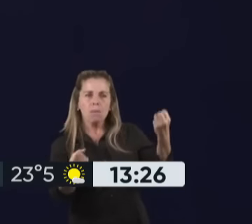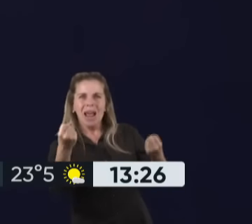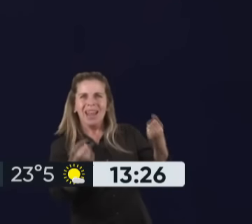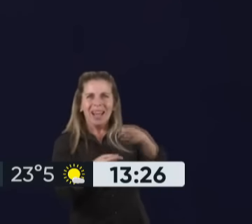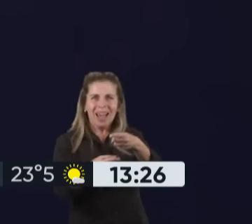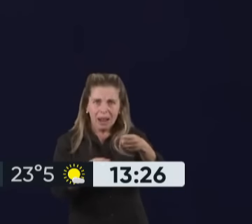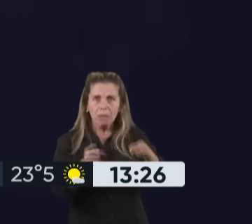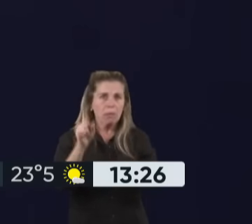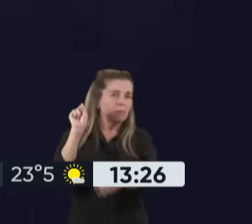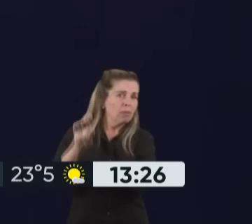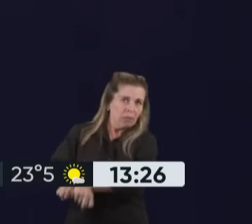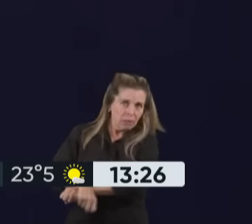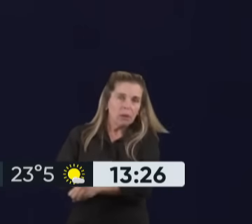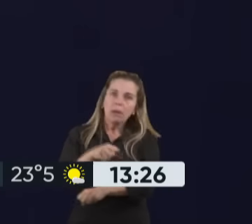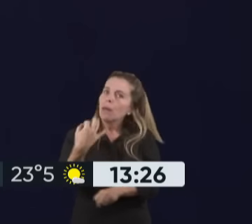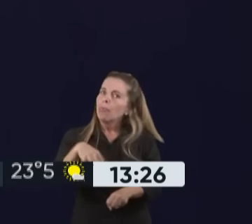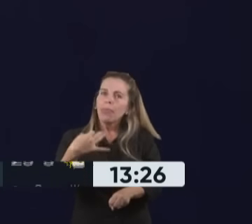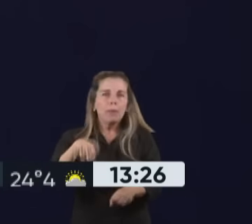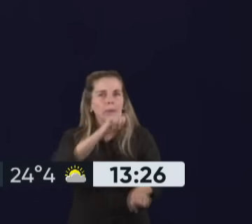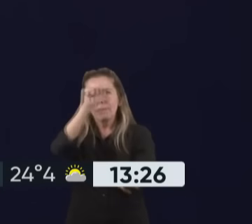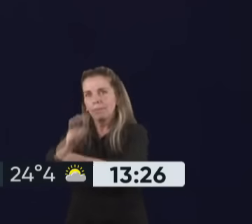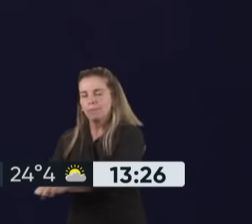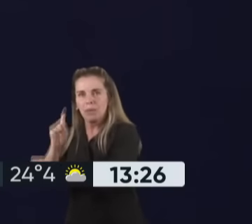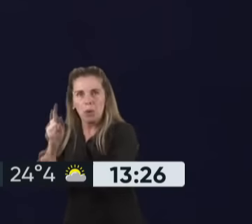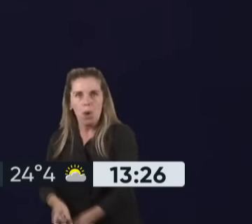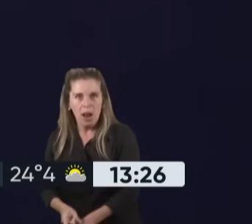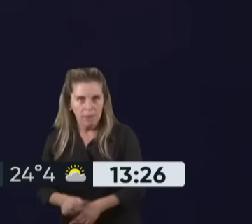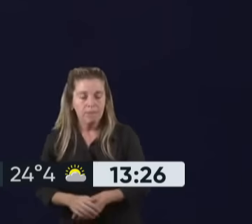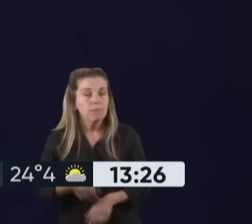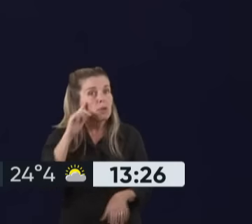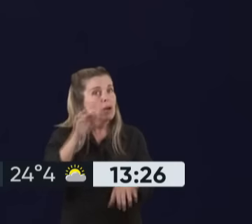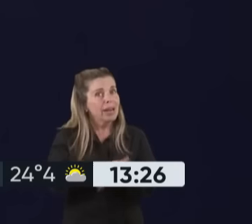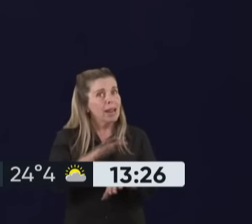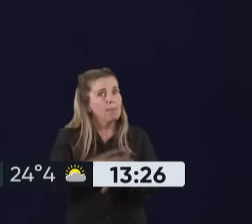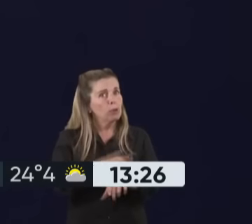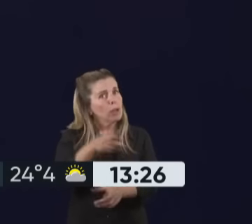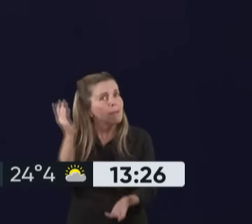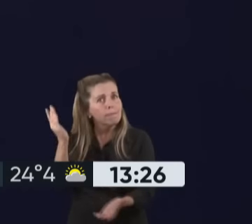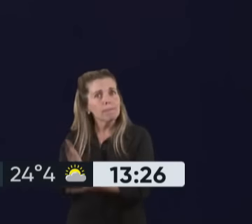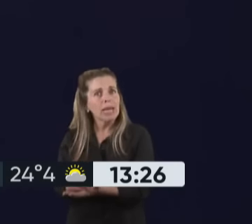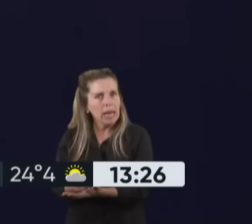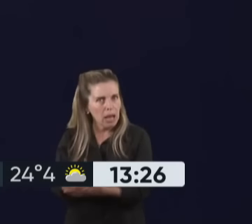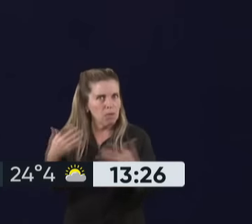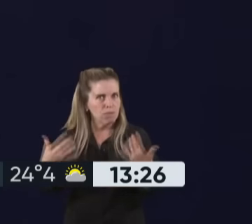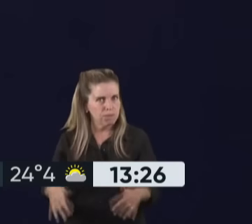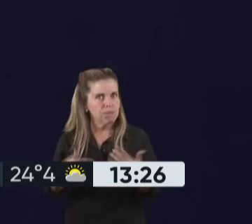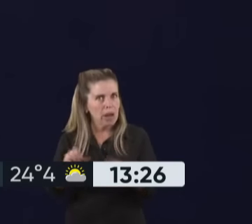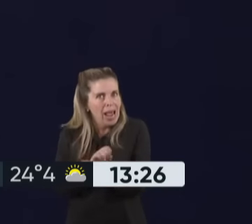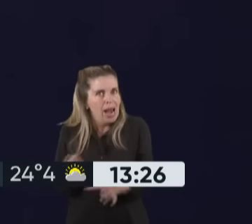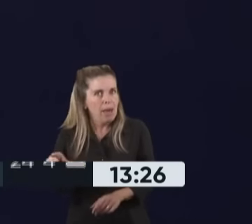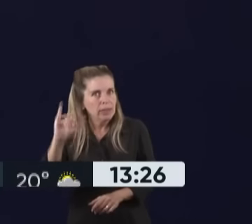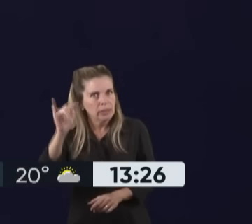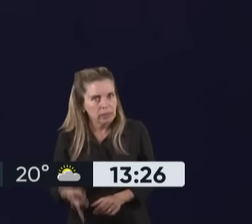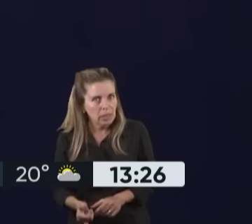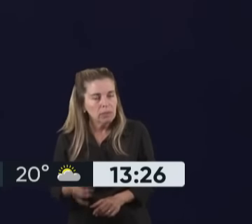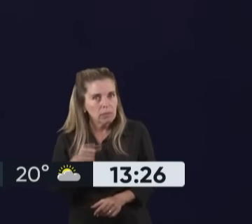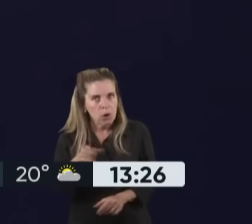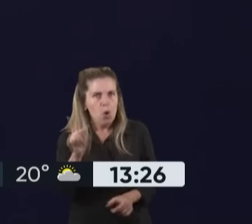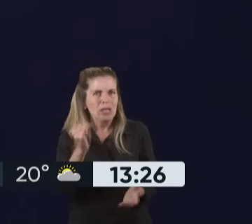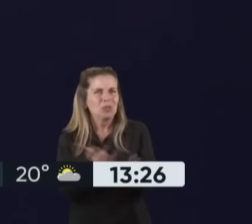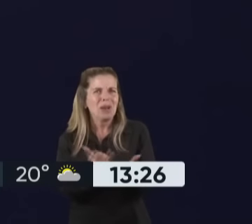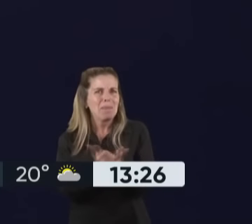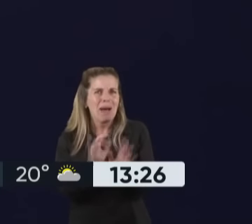imprudencia la tenés que pensar antes, como cualquier delito. Entonces vas a tener una pena seria, grave, algo que están pidiendo hace